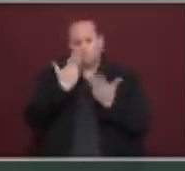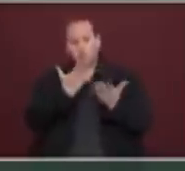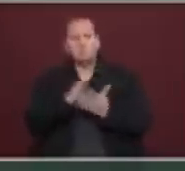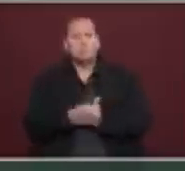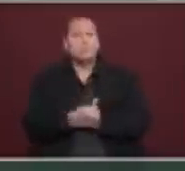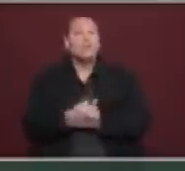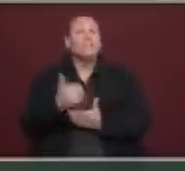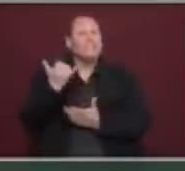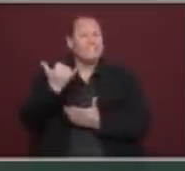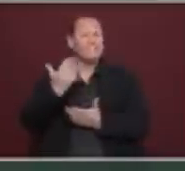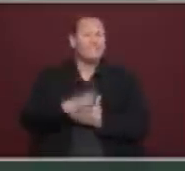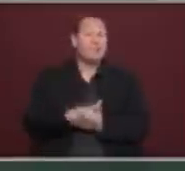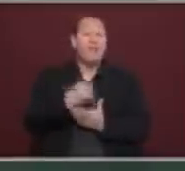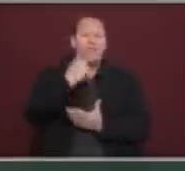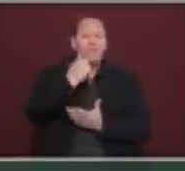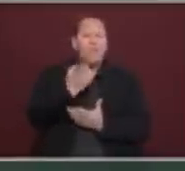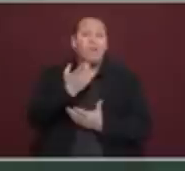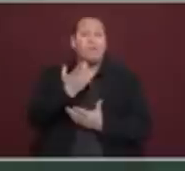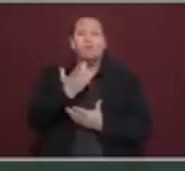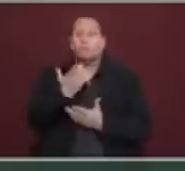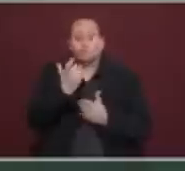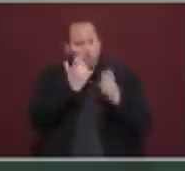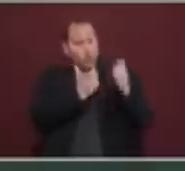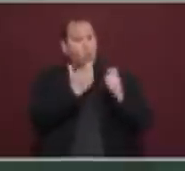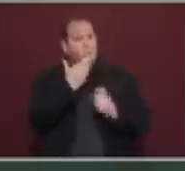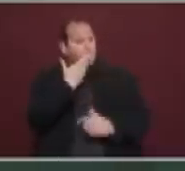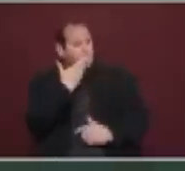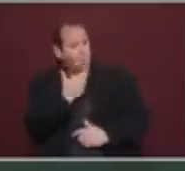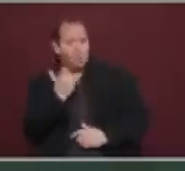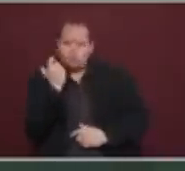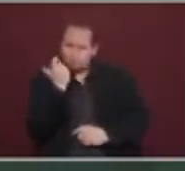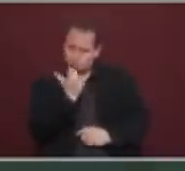tener buenos sueldos